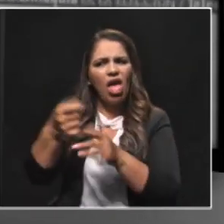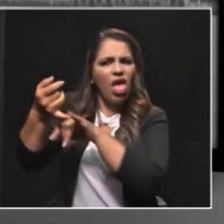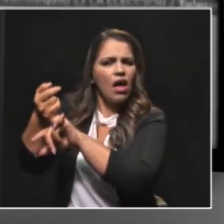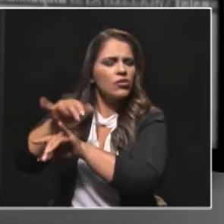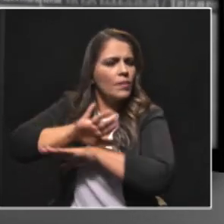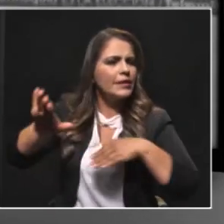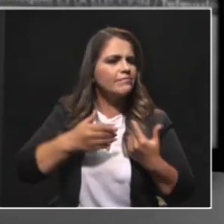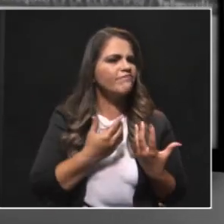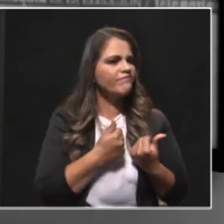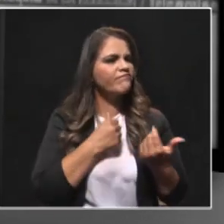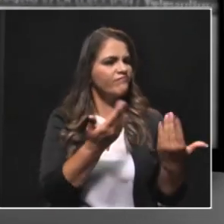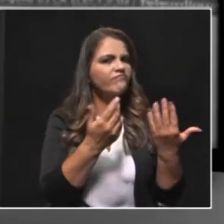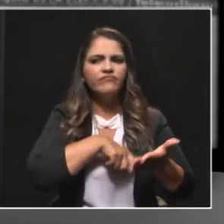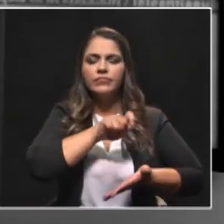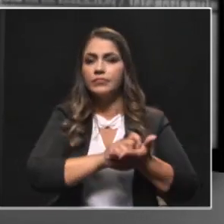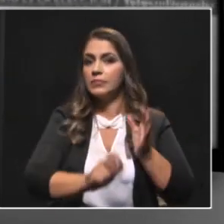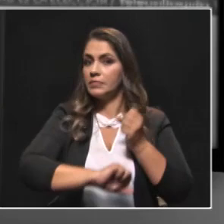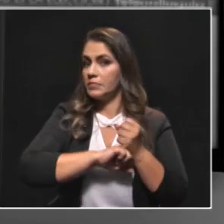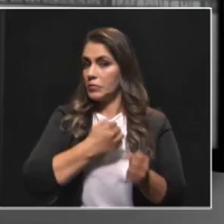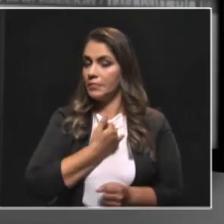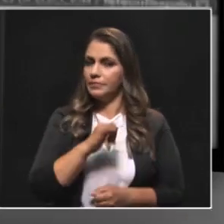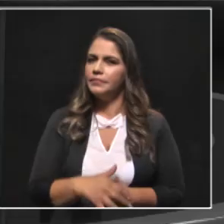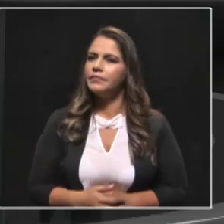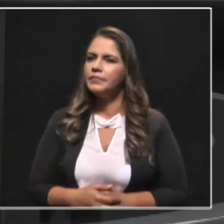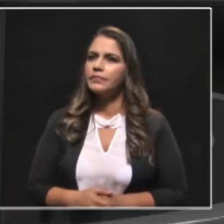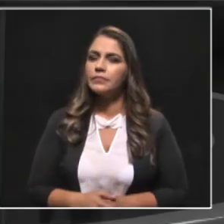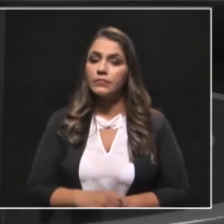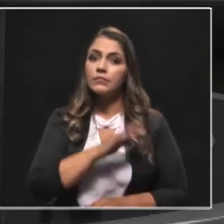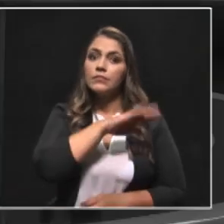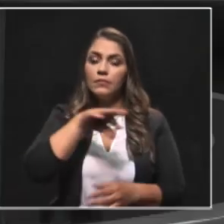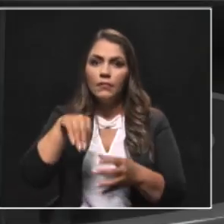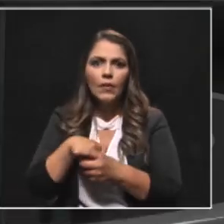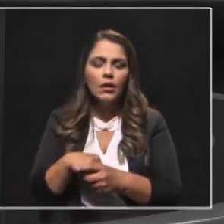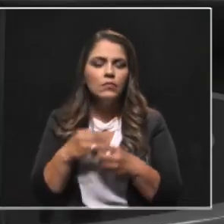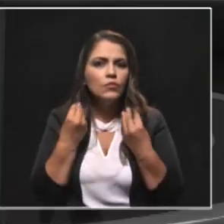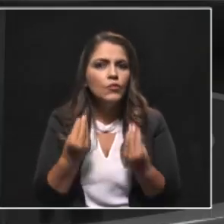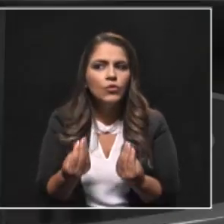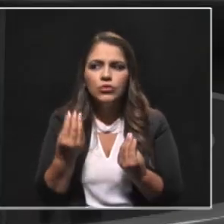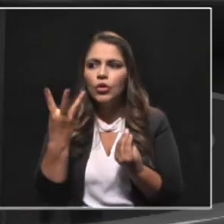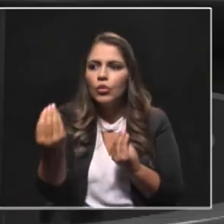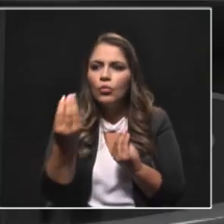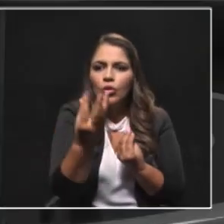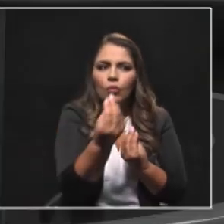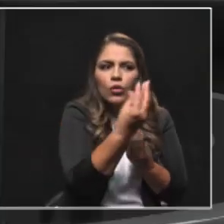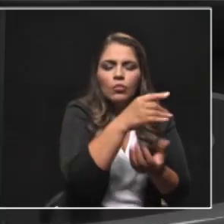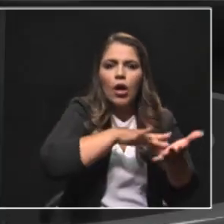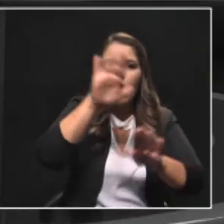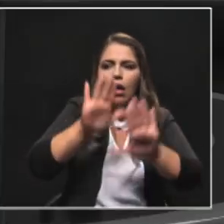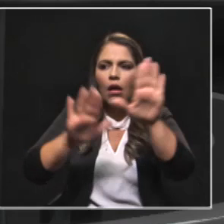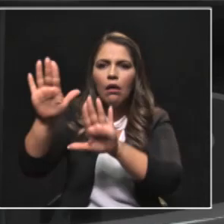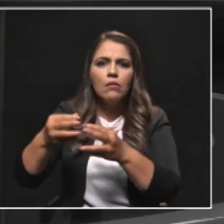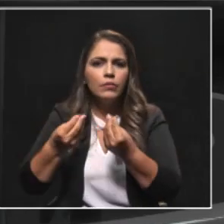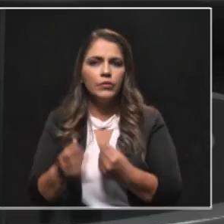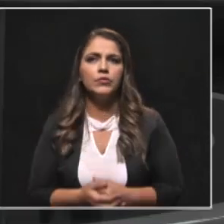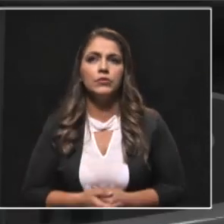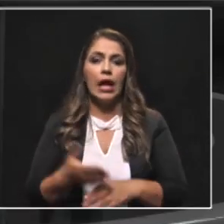y vamos de frente con nuestra independencia. El hecho es que en Antioquia hay muchísimos grupos inscritos, pero hablando de capitales, Medellín empezó